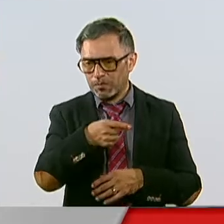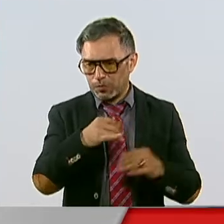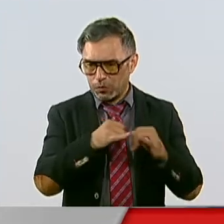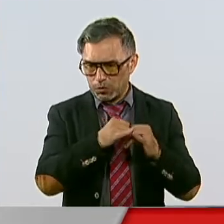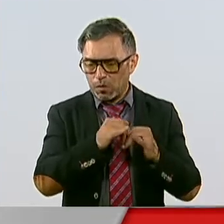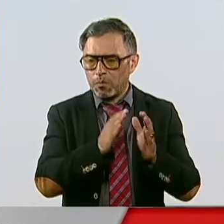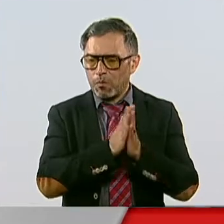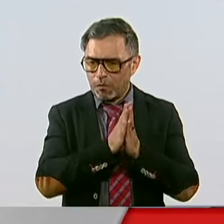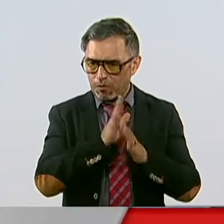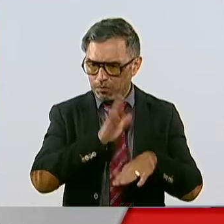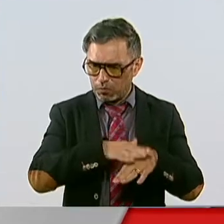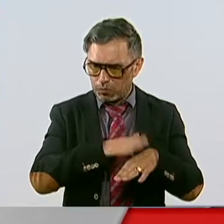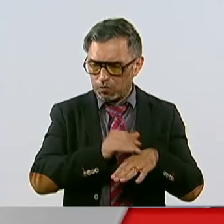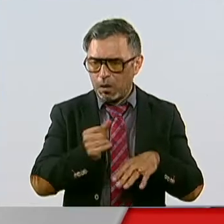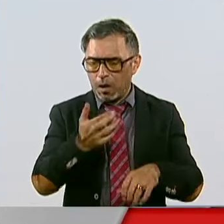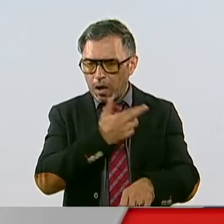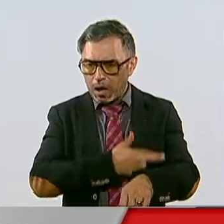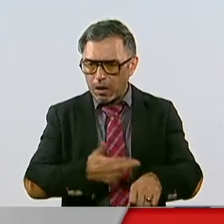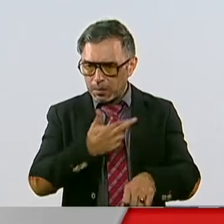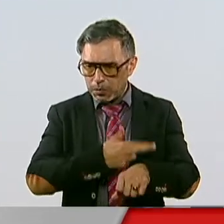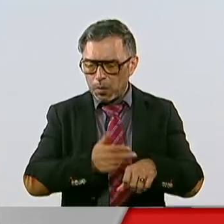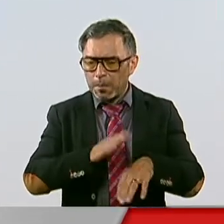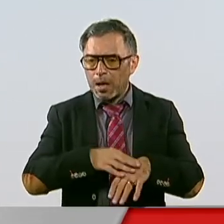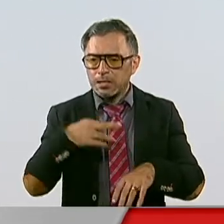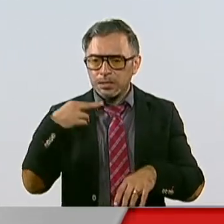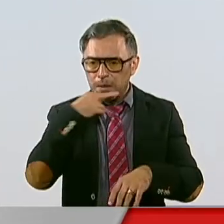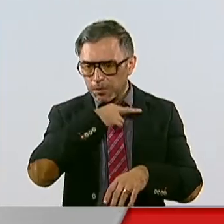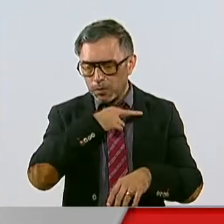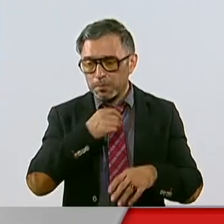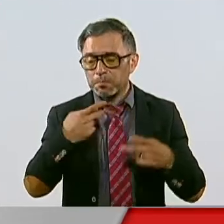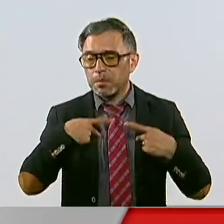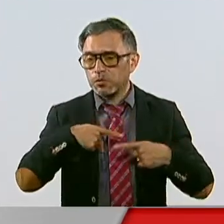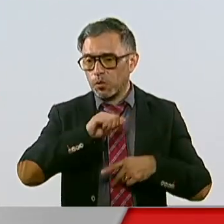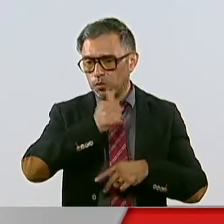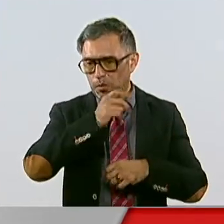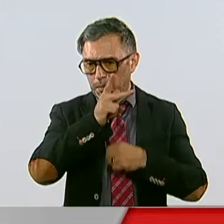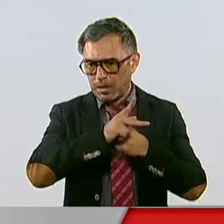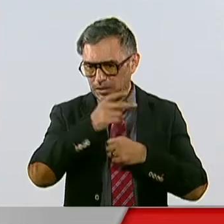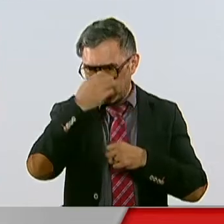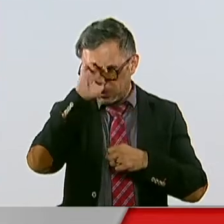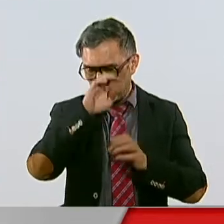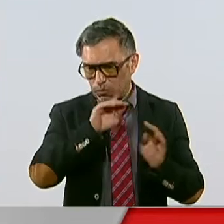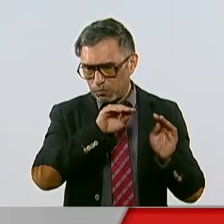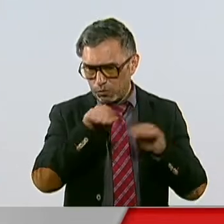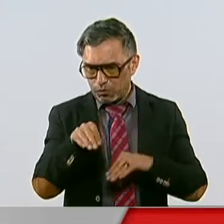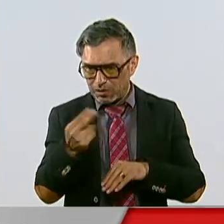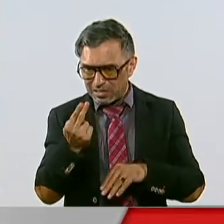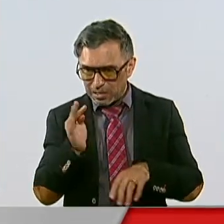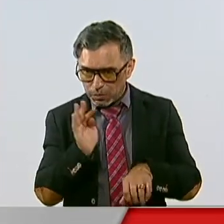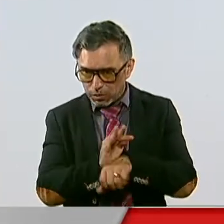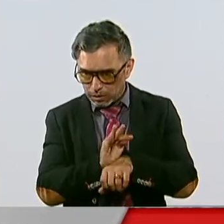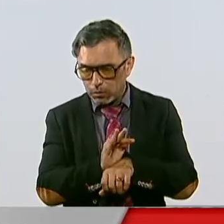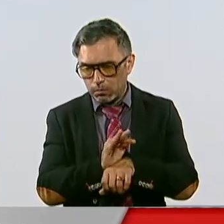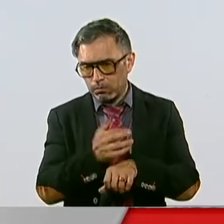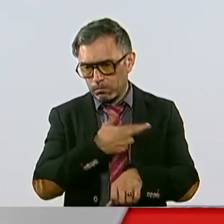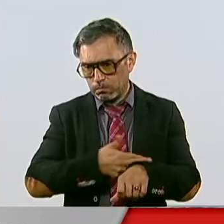a fortalecer y agilizar los procedimientos Para apoyar a personas extranjeras que requieran esta protección